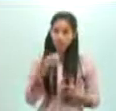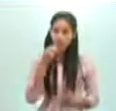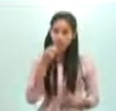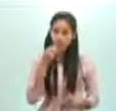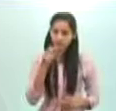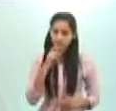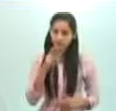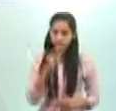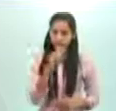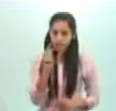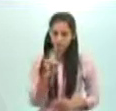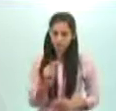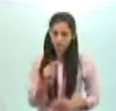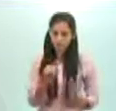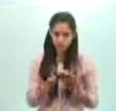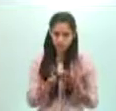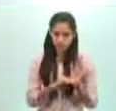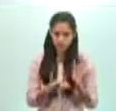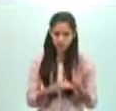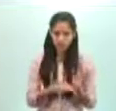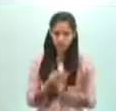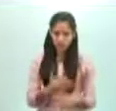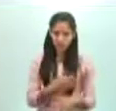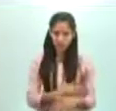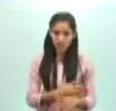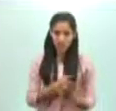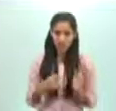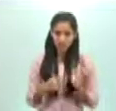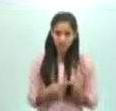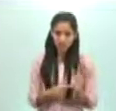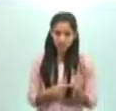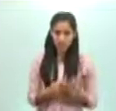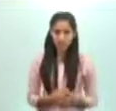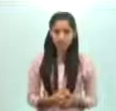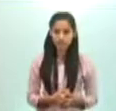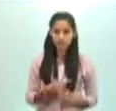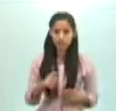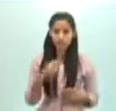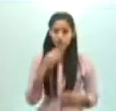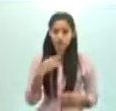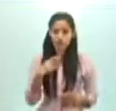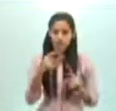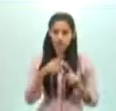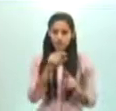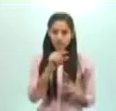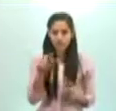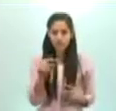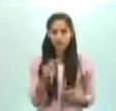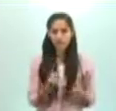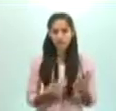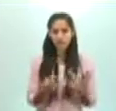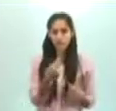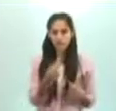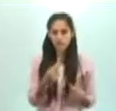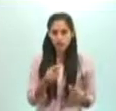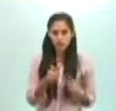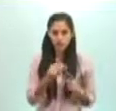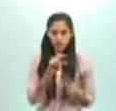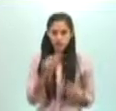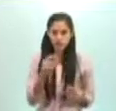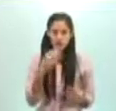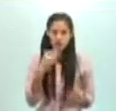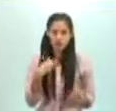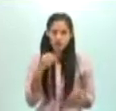las preguntas o cada uno de los elementos que le estábamos indicando, como el tema, cuál va a ser el tema, cómo comienza